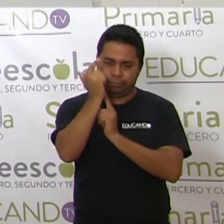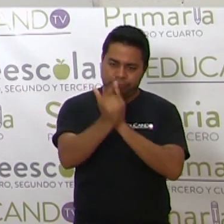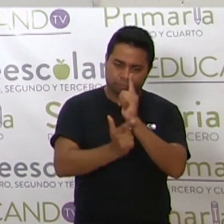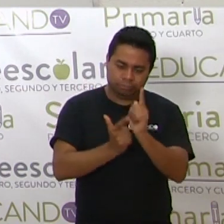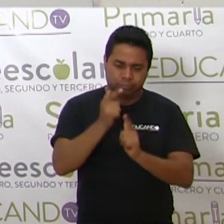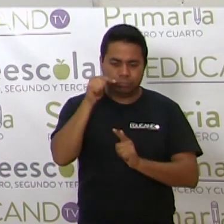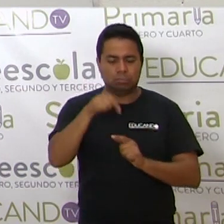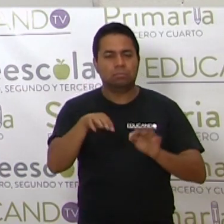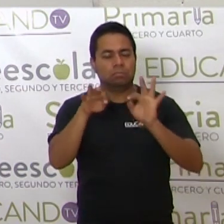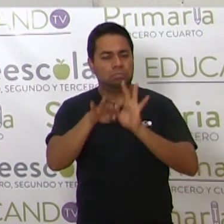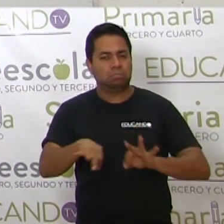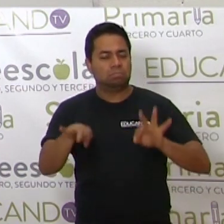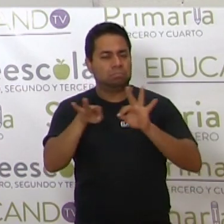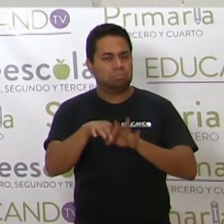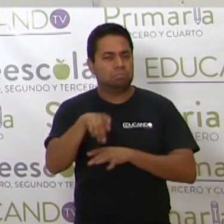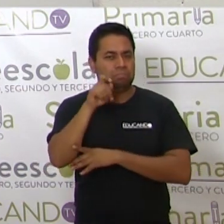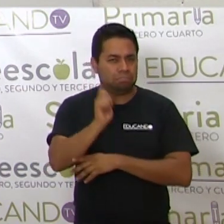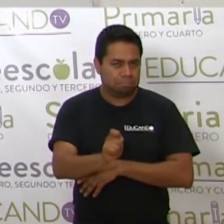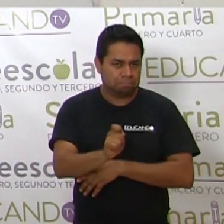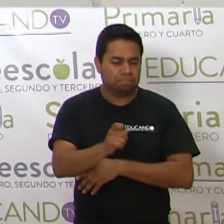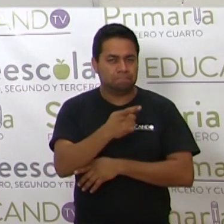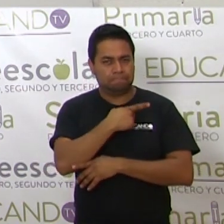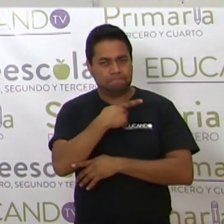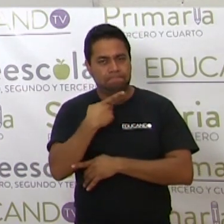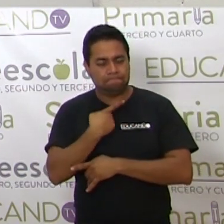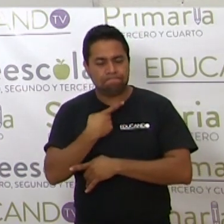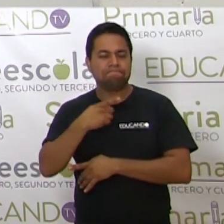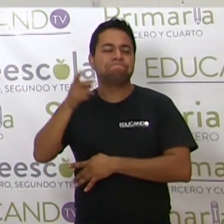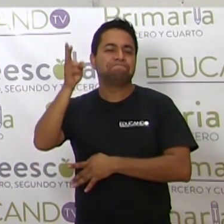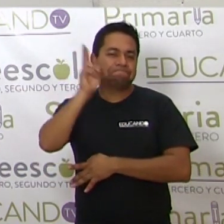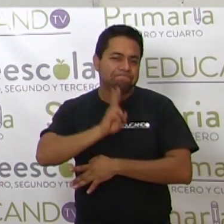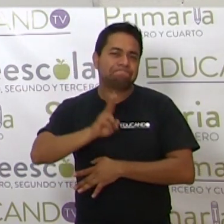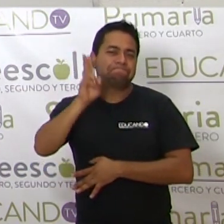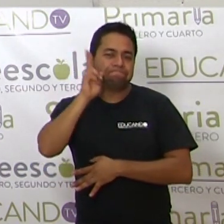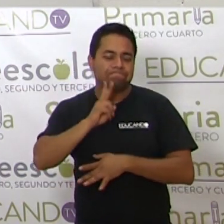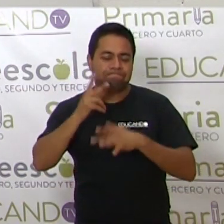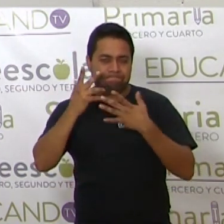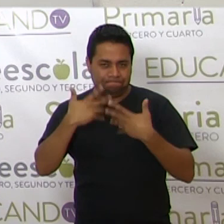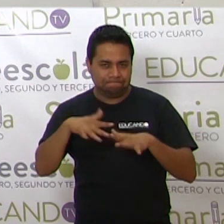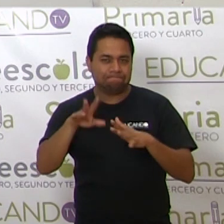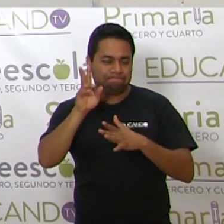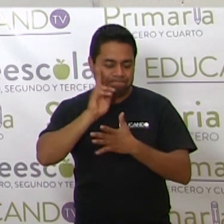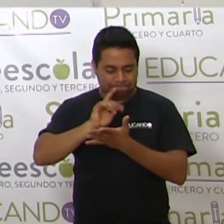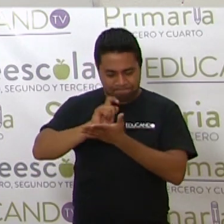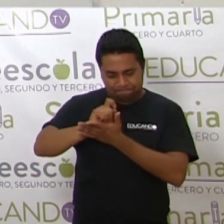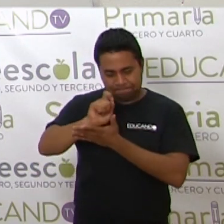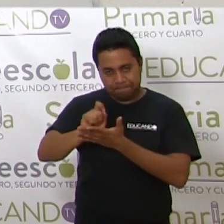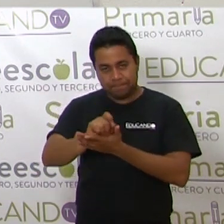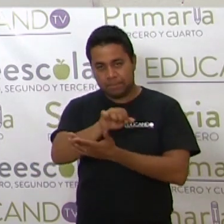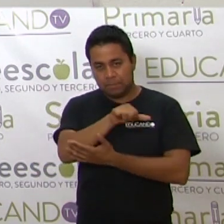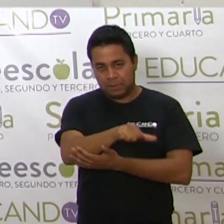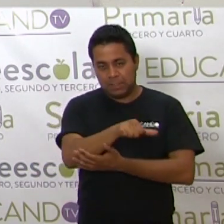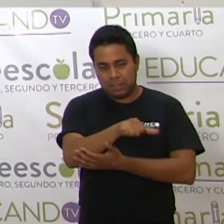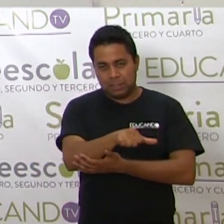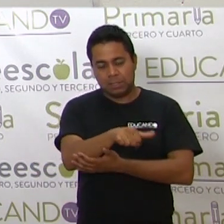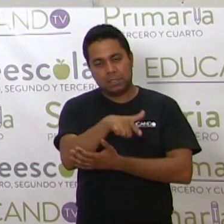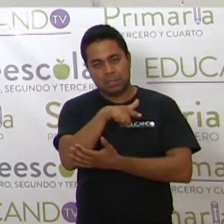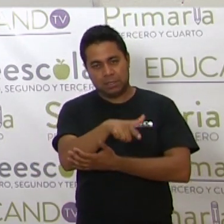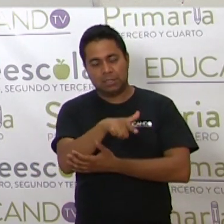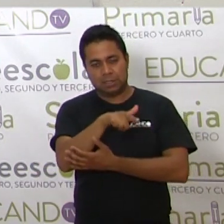lo importante es ir haciendo nuestros intentos 16 17